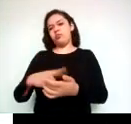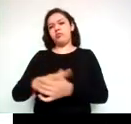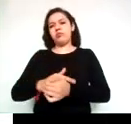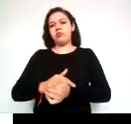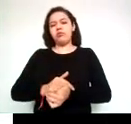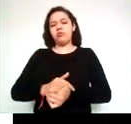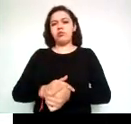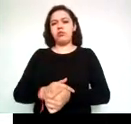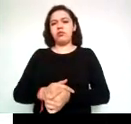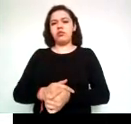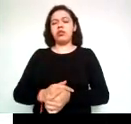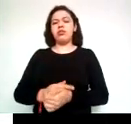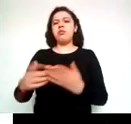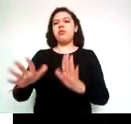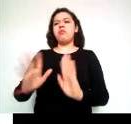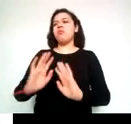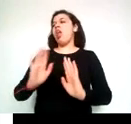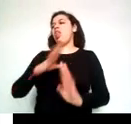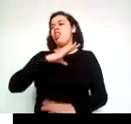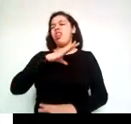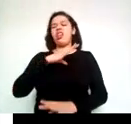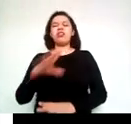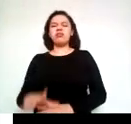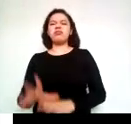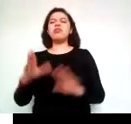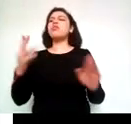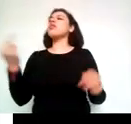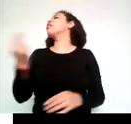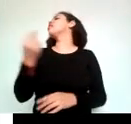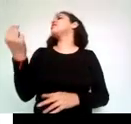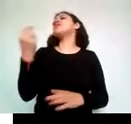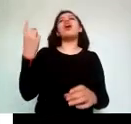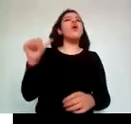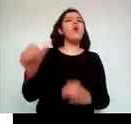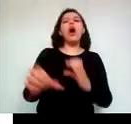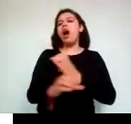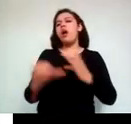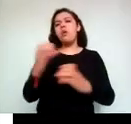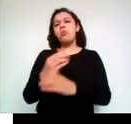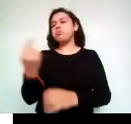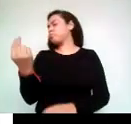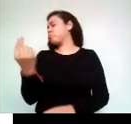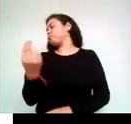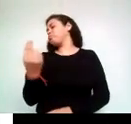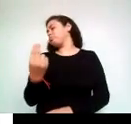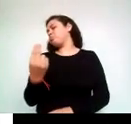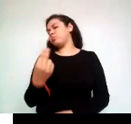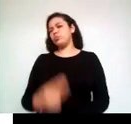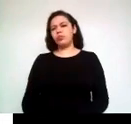entonces no requieres de hacer ninguna otra medida adicional, ¿de acuerdo? ¿Qué pasa si tengo un riesgo